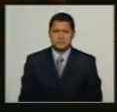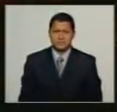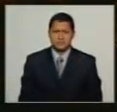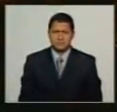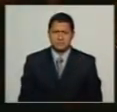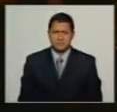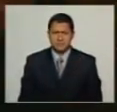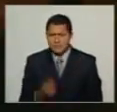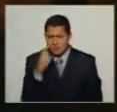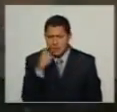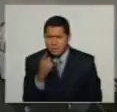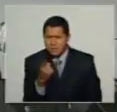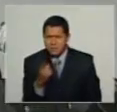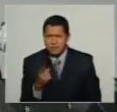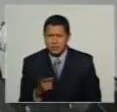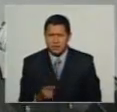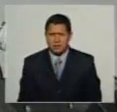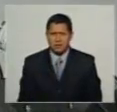Mira, está entrando alguien más.